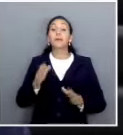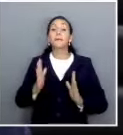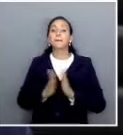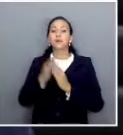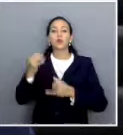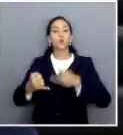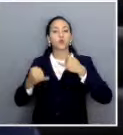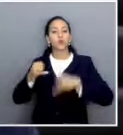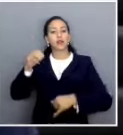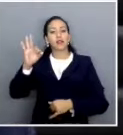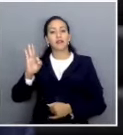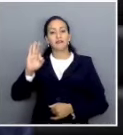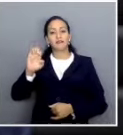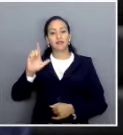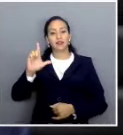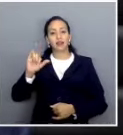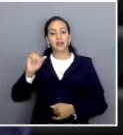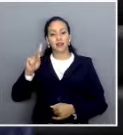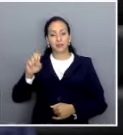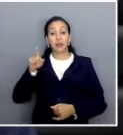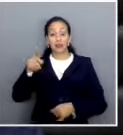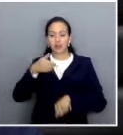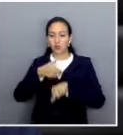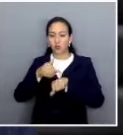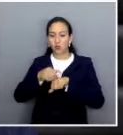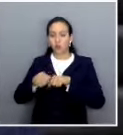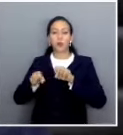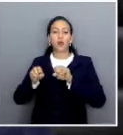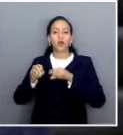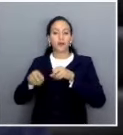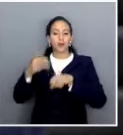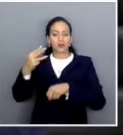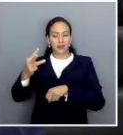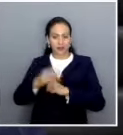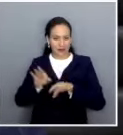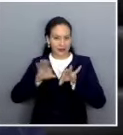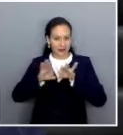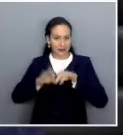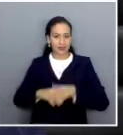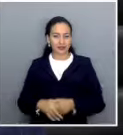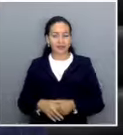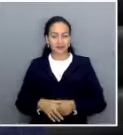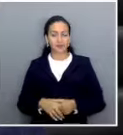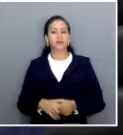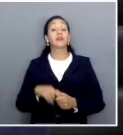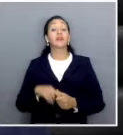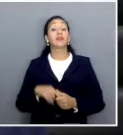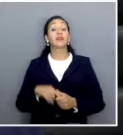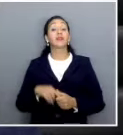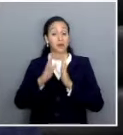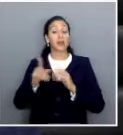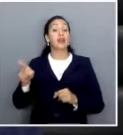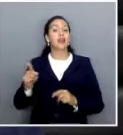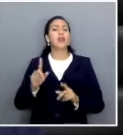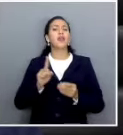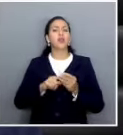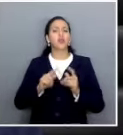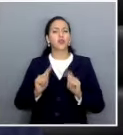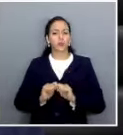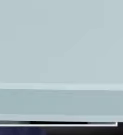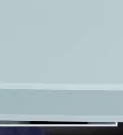Mata Ríos, del Tercer Tribunal Laboral Federal de Asuntos Individuales, con residencia en Tuxtla Gutiérrez,